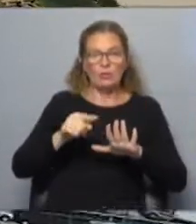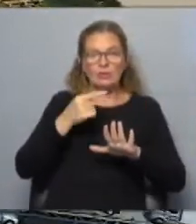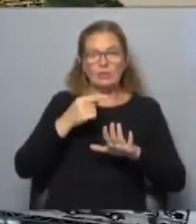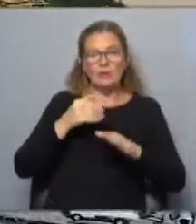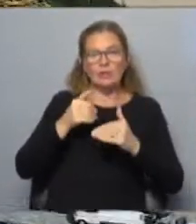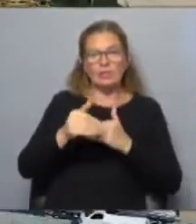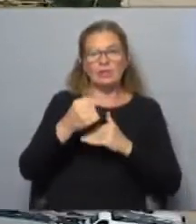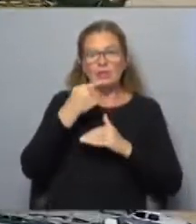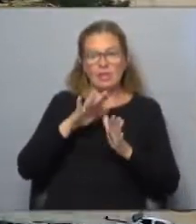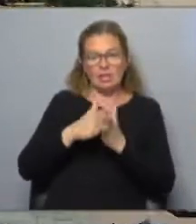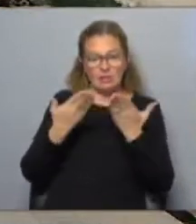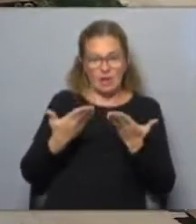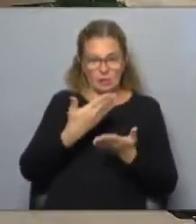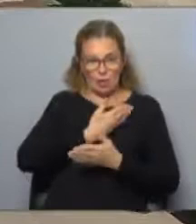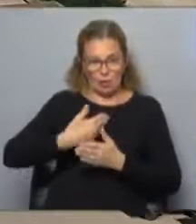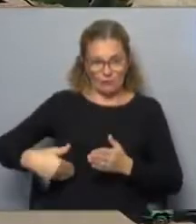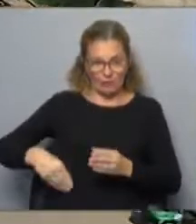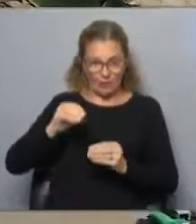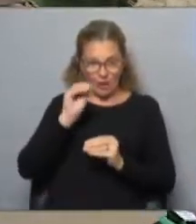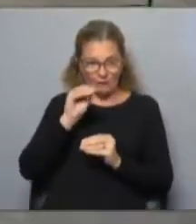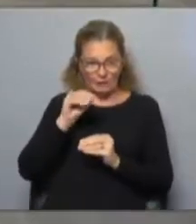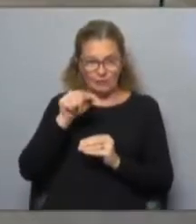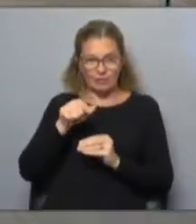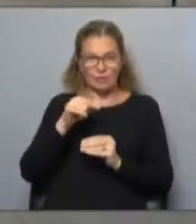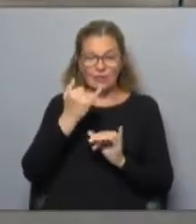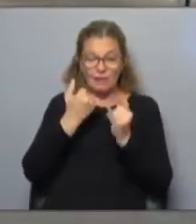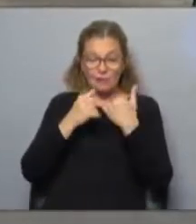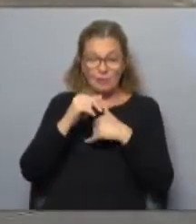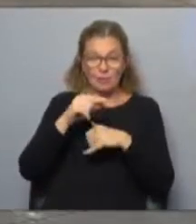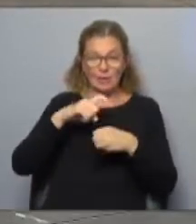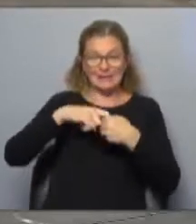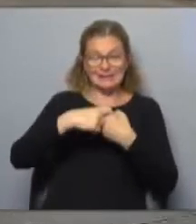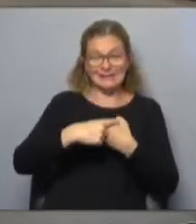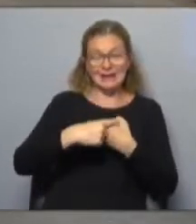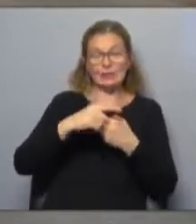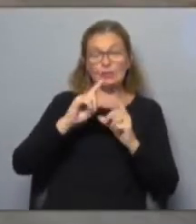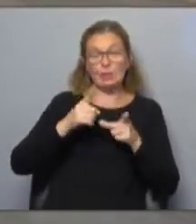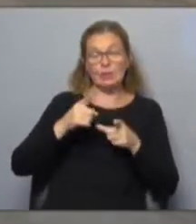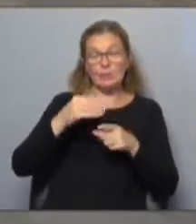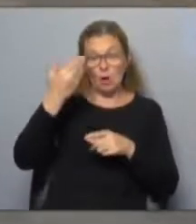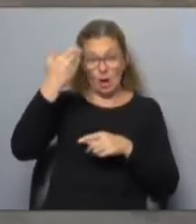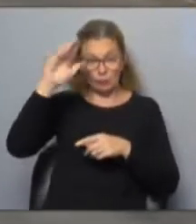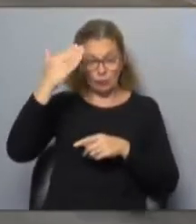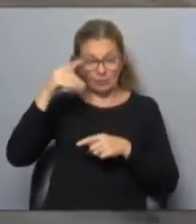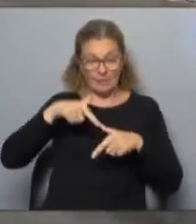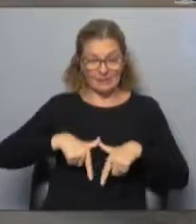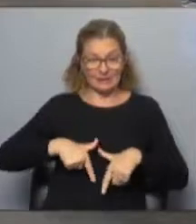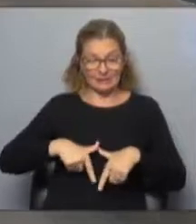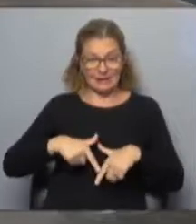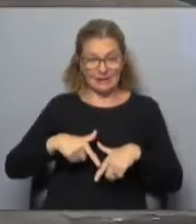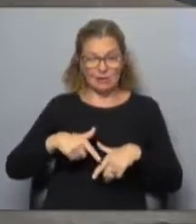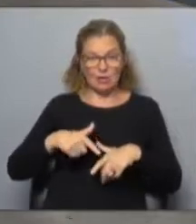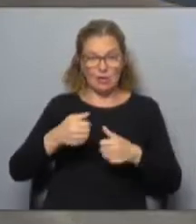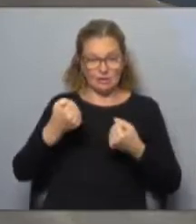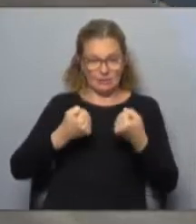indica este diario de fuentes de gobierno. Eso será informado ahora al sindicato por parte de las autoridades del Ministerio de Transporte